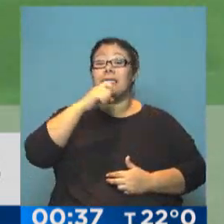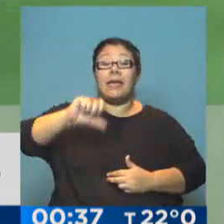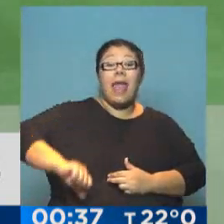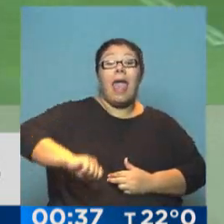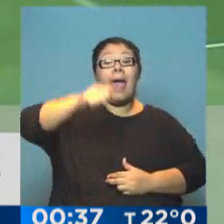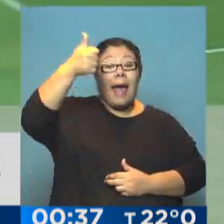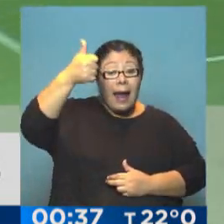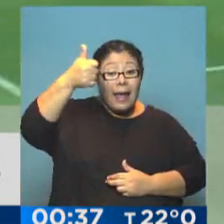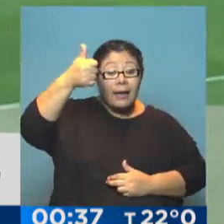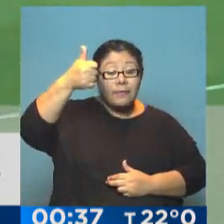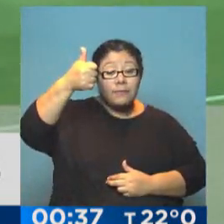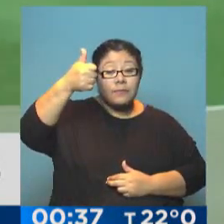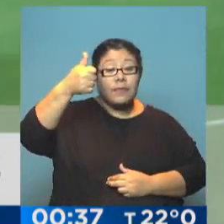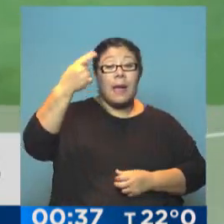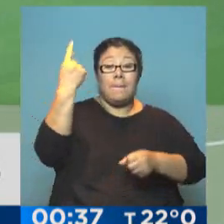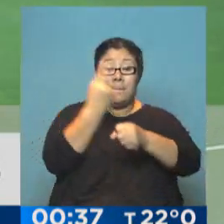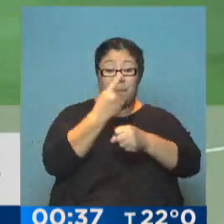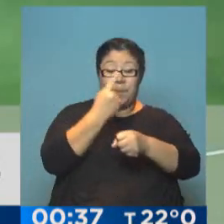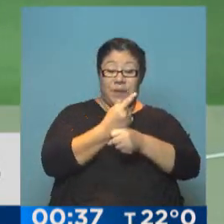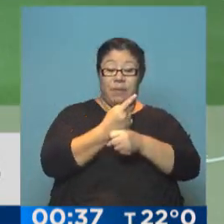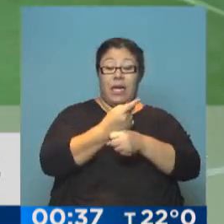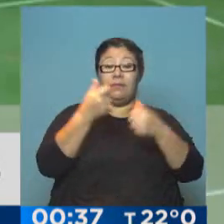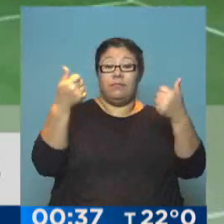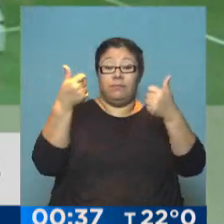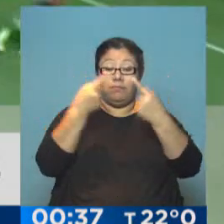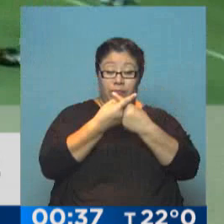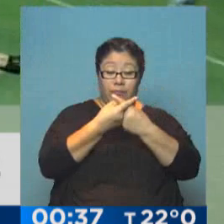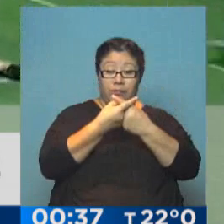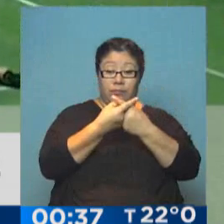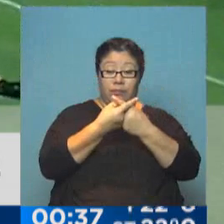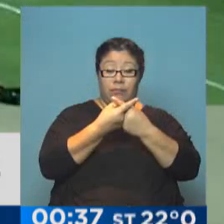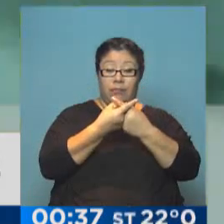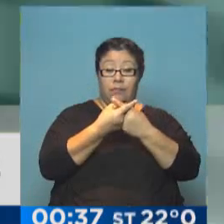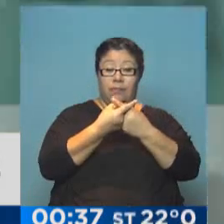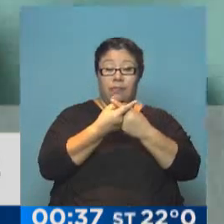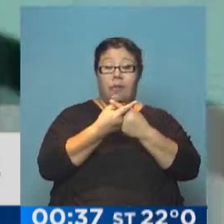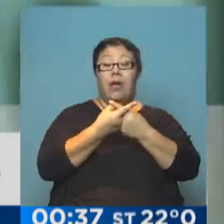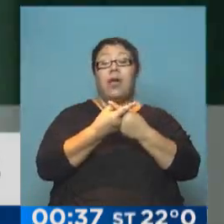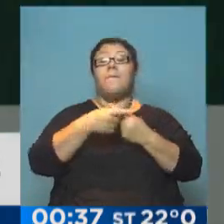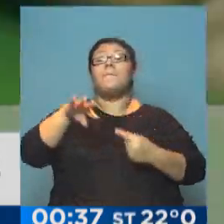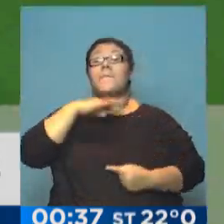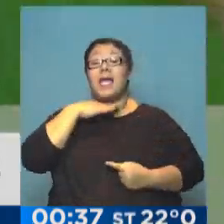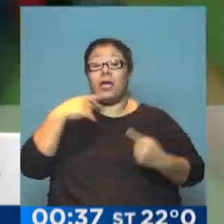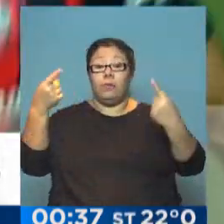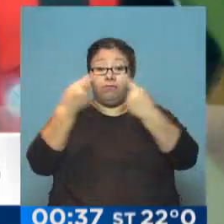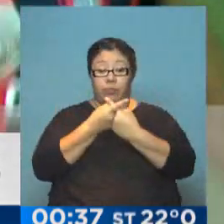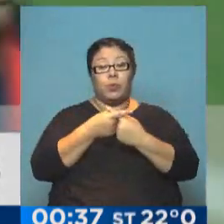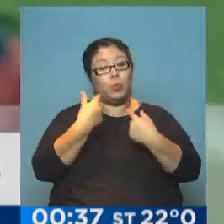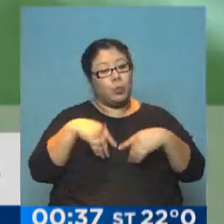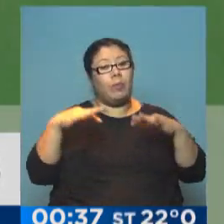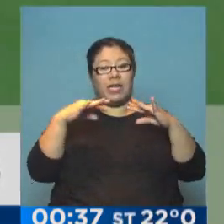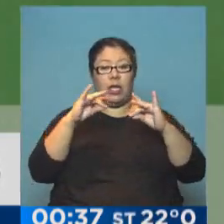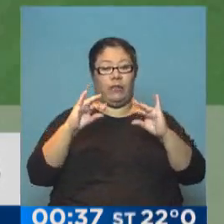el partido de la primera fase, es decir, el mal llamado repechaje, frente a Puebla de México, partido muy complicado que tiene la Academia, va a